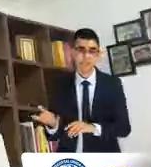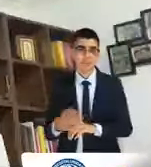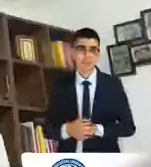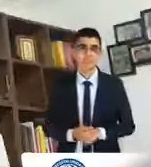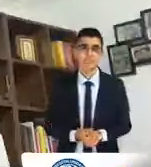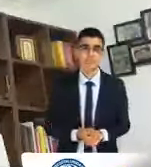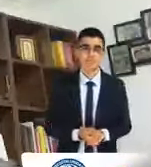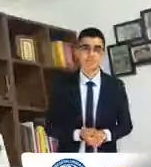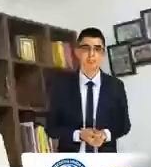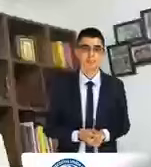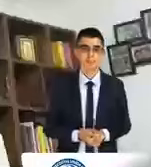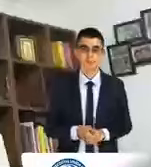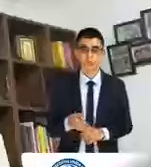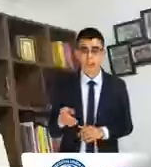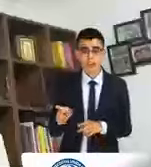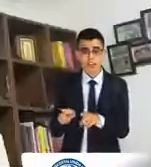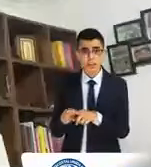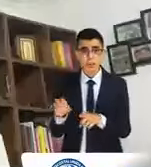hermano se le murió.